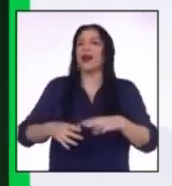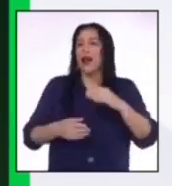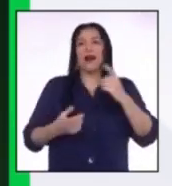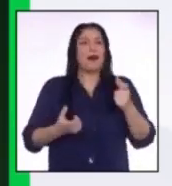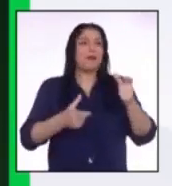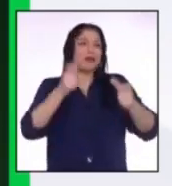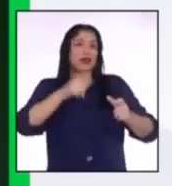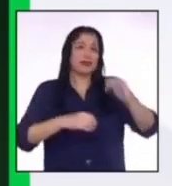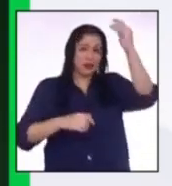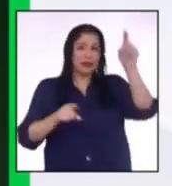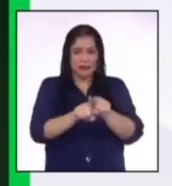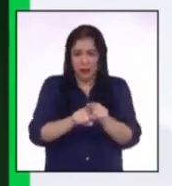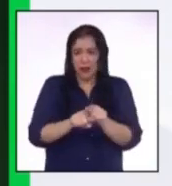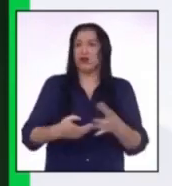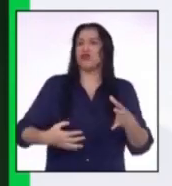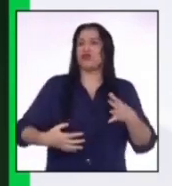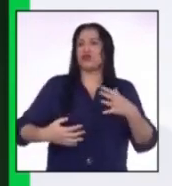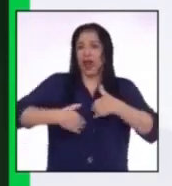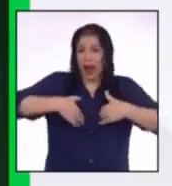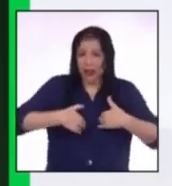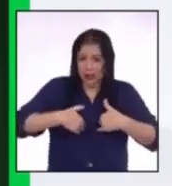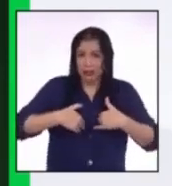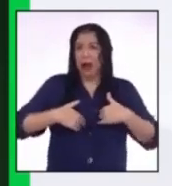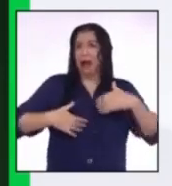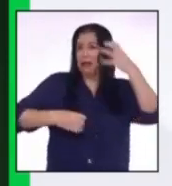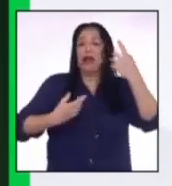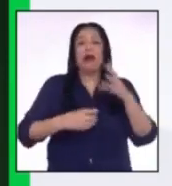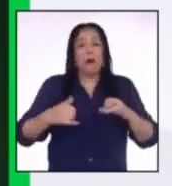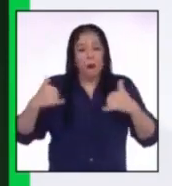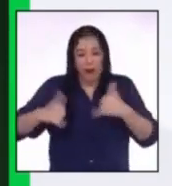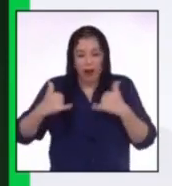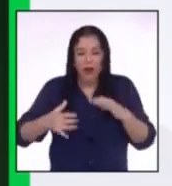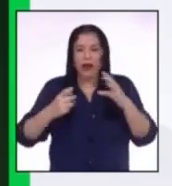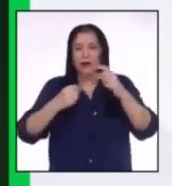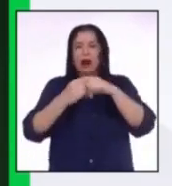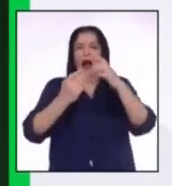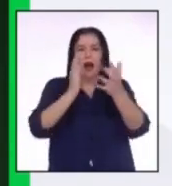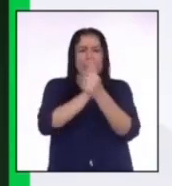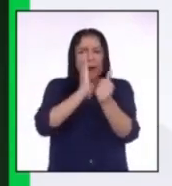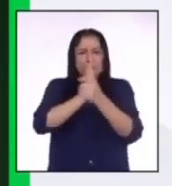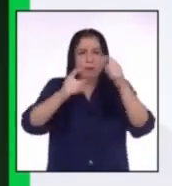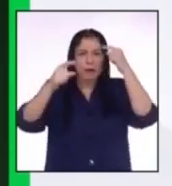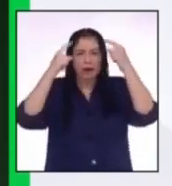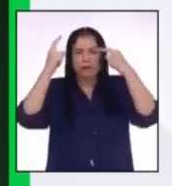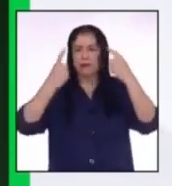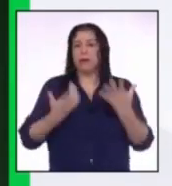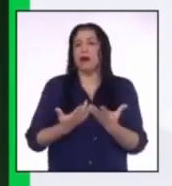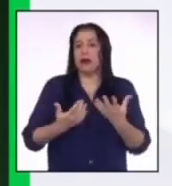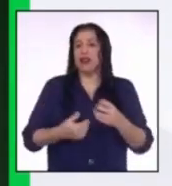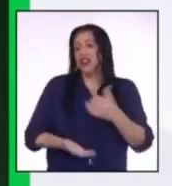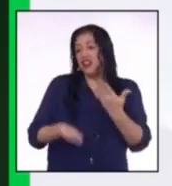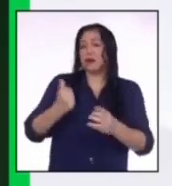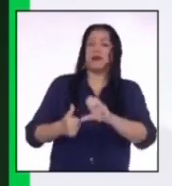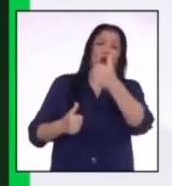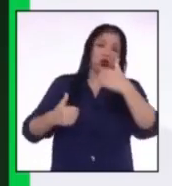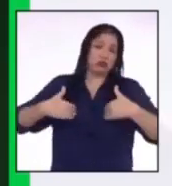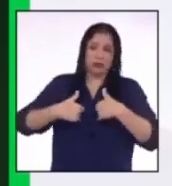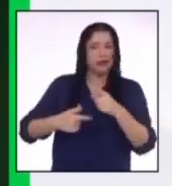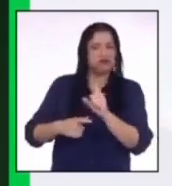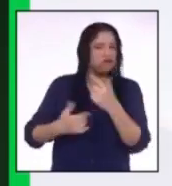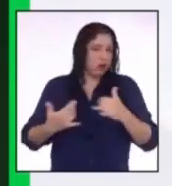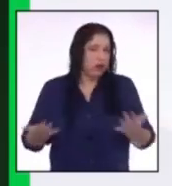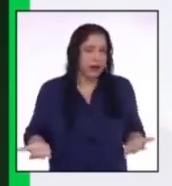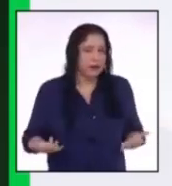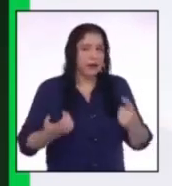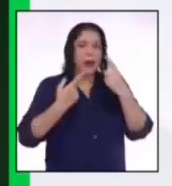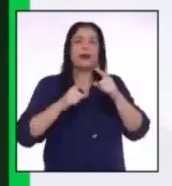en mamíferos menores juegan cuando son cachorros y va y aprenden se desarrollan sus cualidades y otras especies tal vez nunca juegan pero si